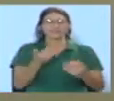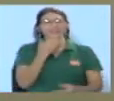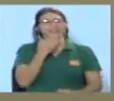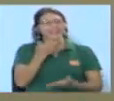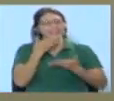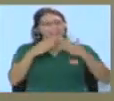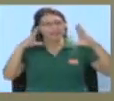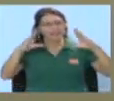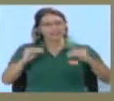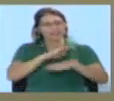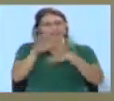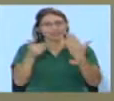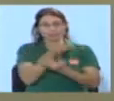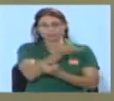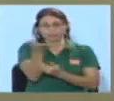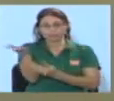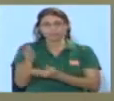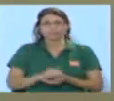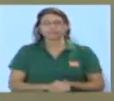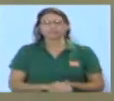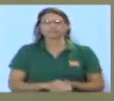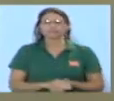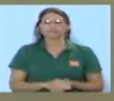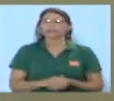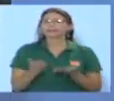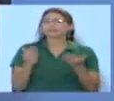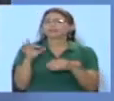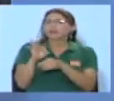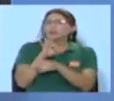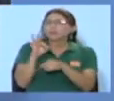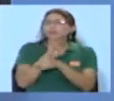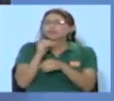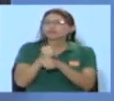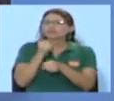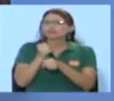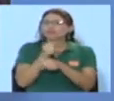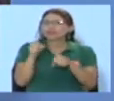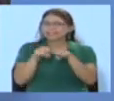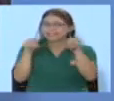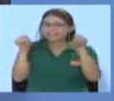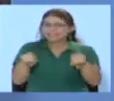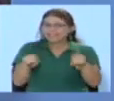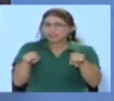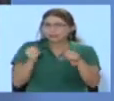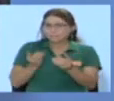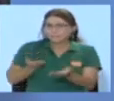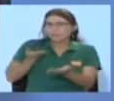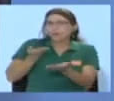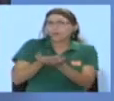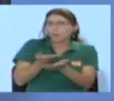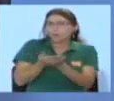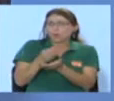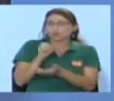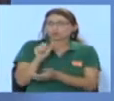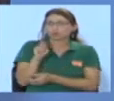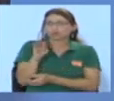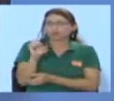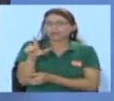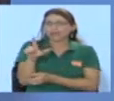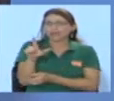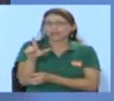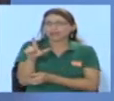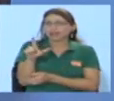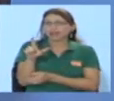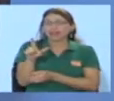buenas noches a todos los televidentes. Alonso, ¿cómo funciona el sistema propuesto por la SUTEL ¿Y cuál es la